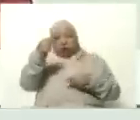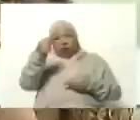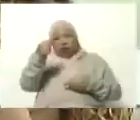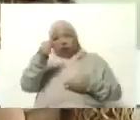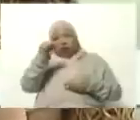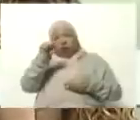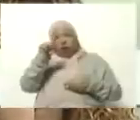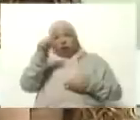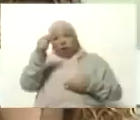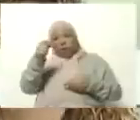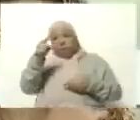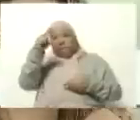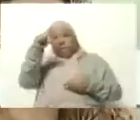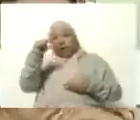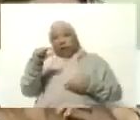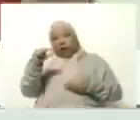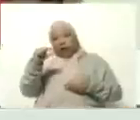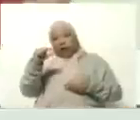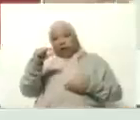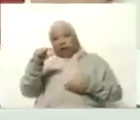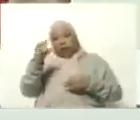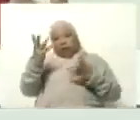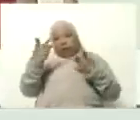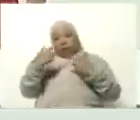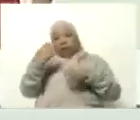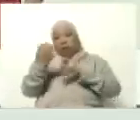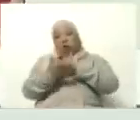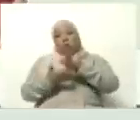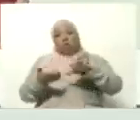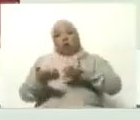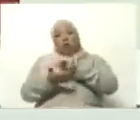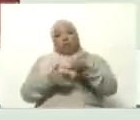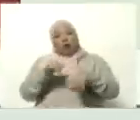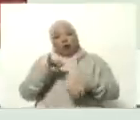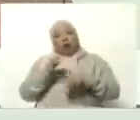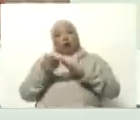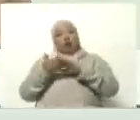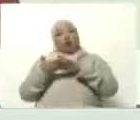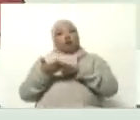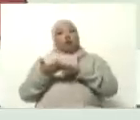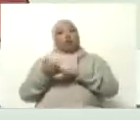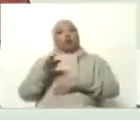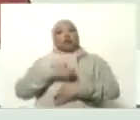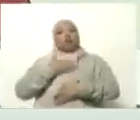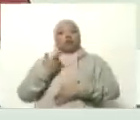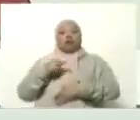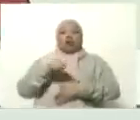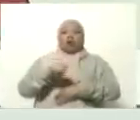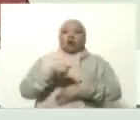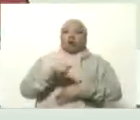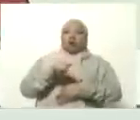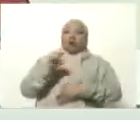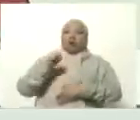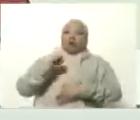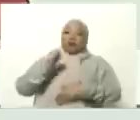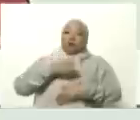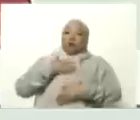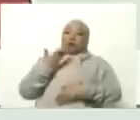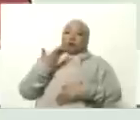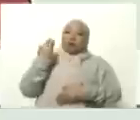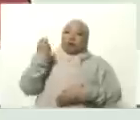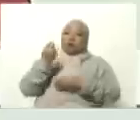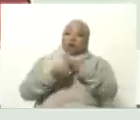ahí. De cuando ocurren las cosas, pero eso no se podía. No se podía para ti, que